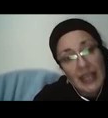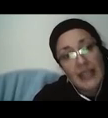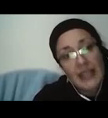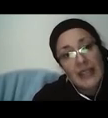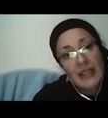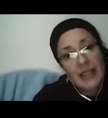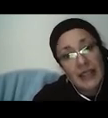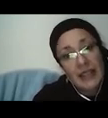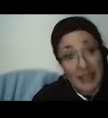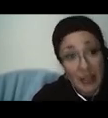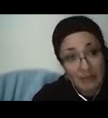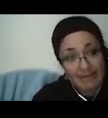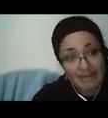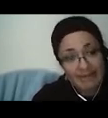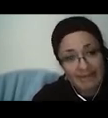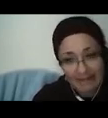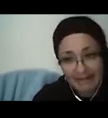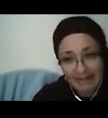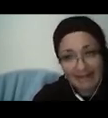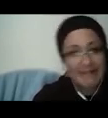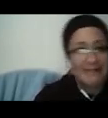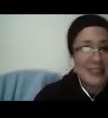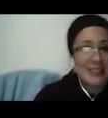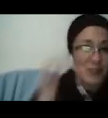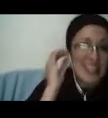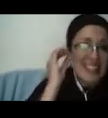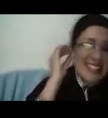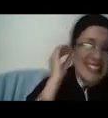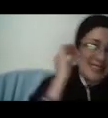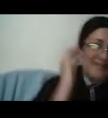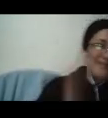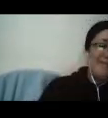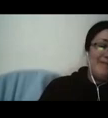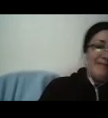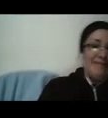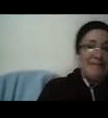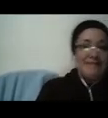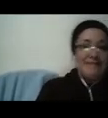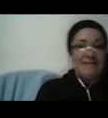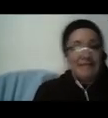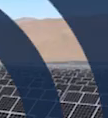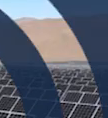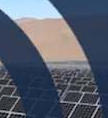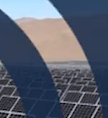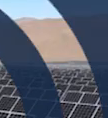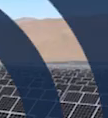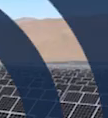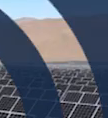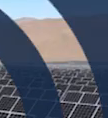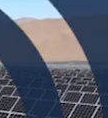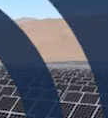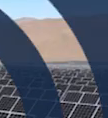política de Estado. Eso, muchas gracias.